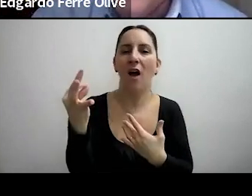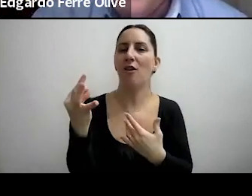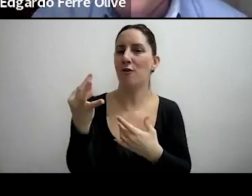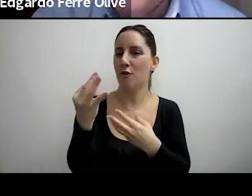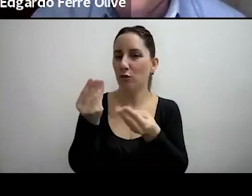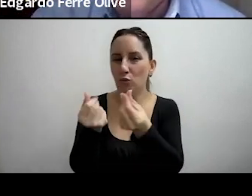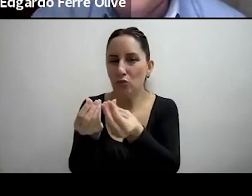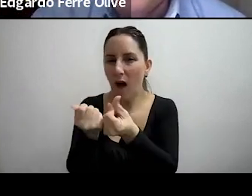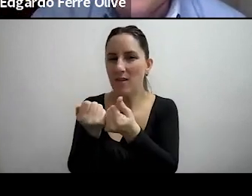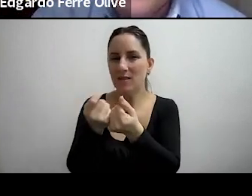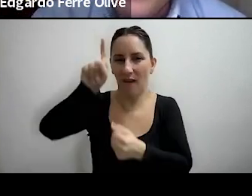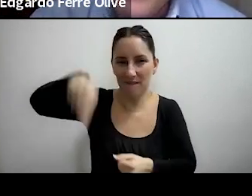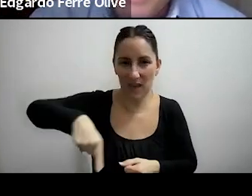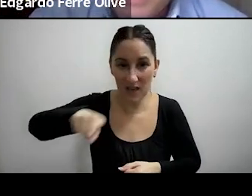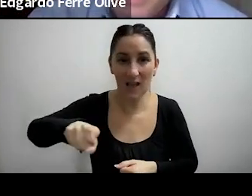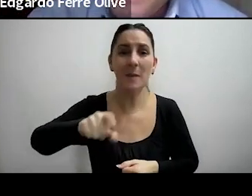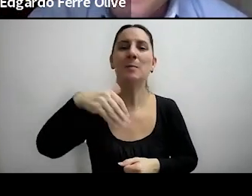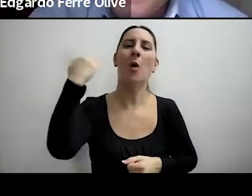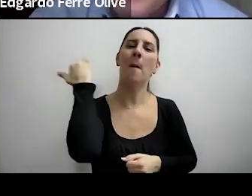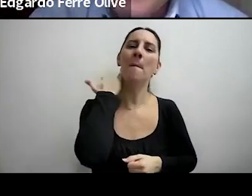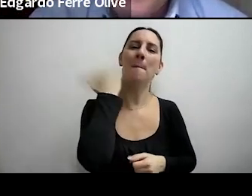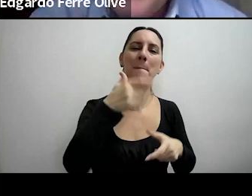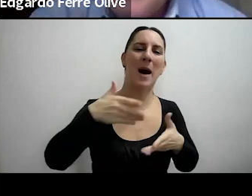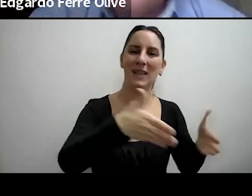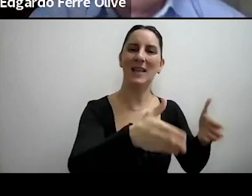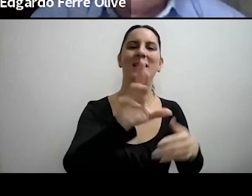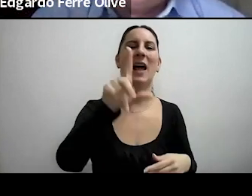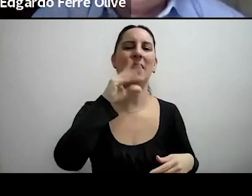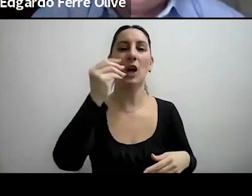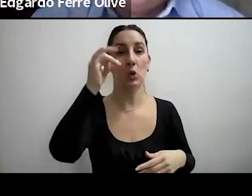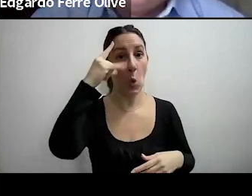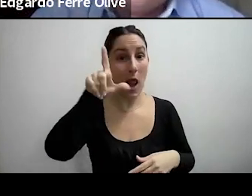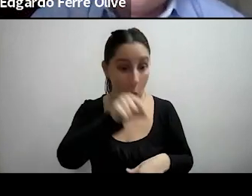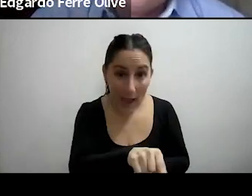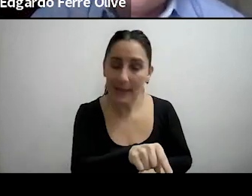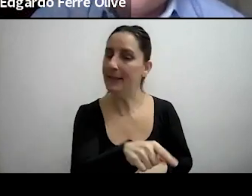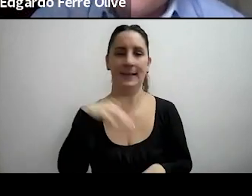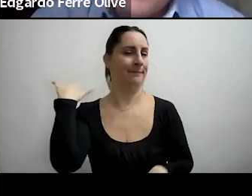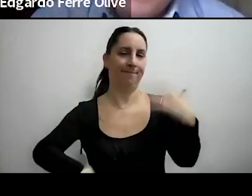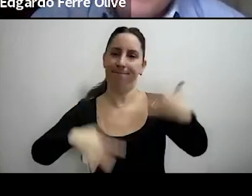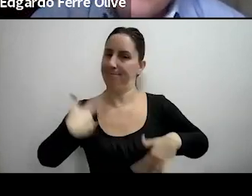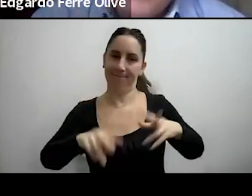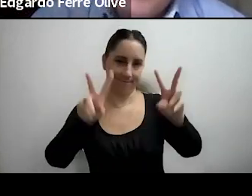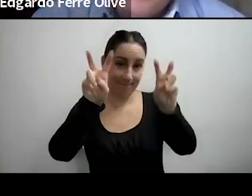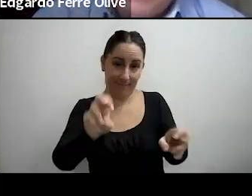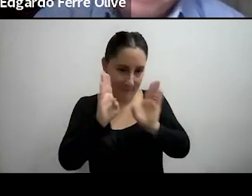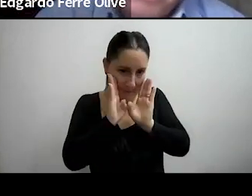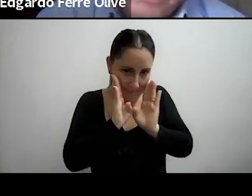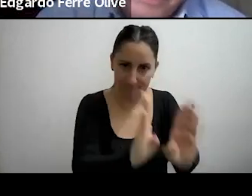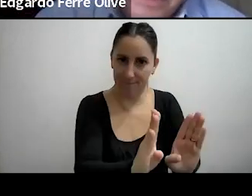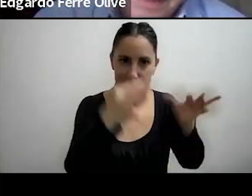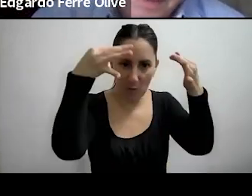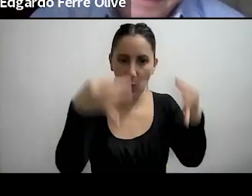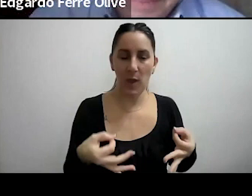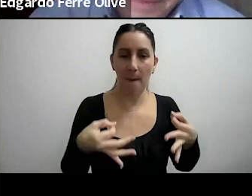que ha sucedido en la cuenca Matanza-Riachuelo, hay que rápidamente hay que trabajar en esos aspectos. Entonces se trabaja en esos aspectos desde el punto